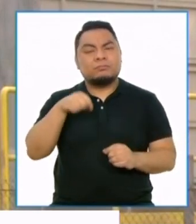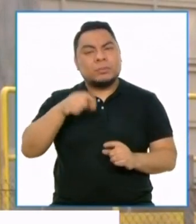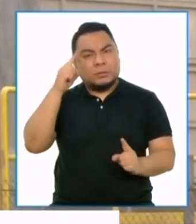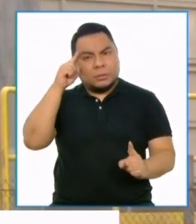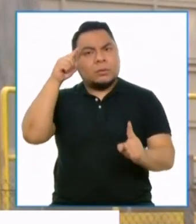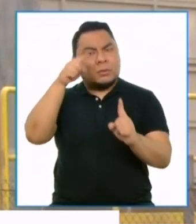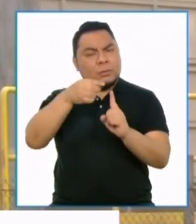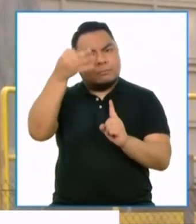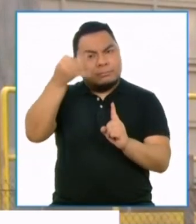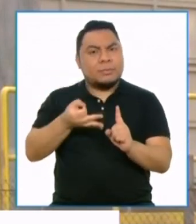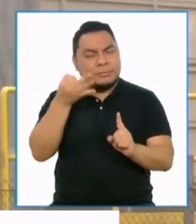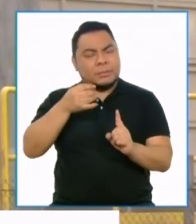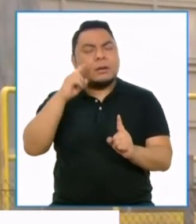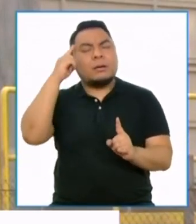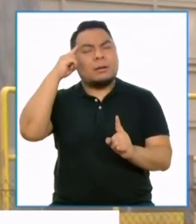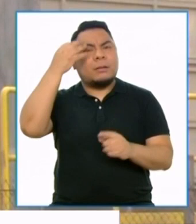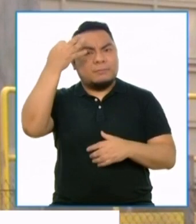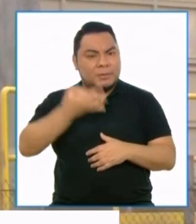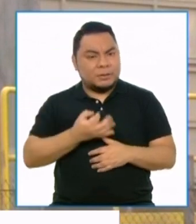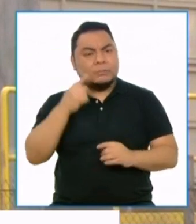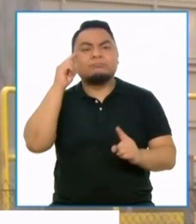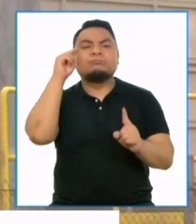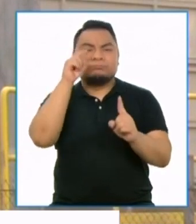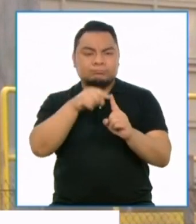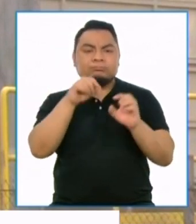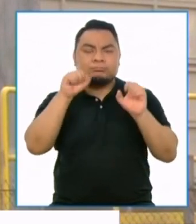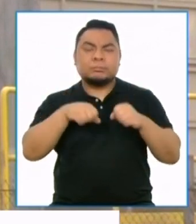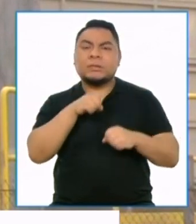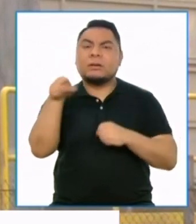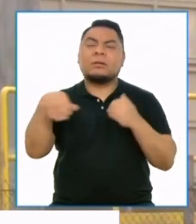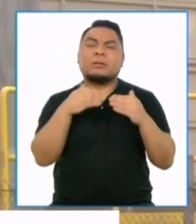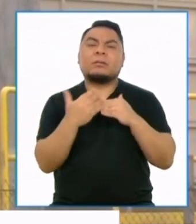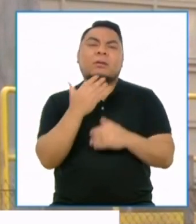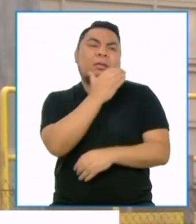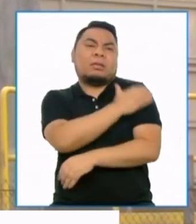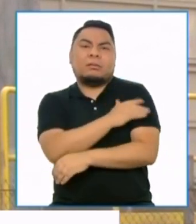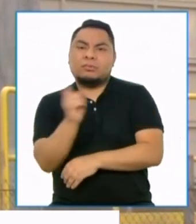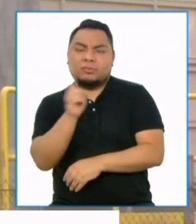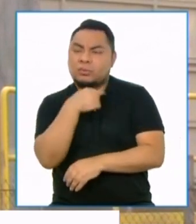imparcialidad y que tome las decisiones más adecuadas para encontrar la verdad